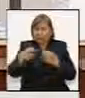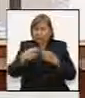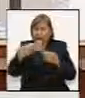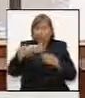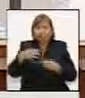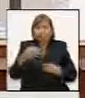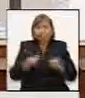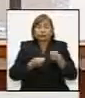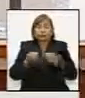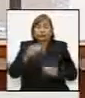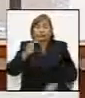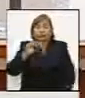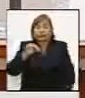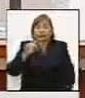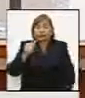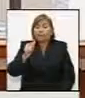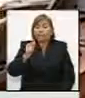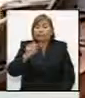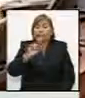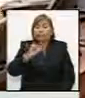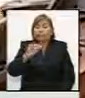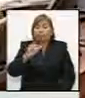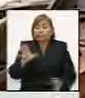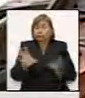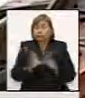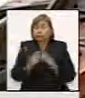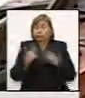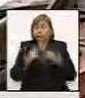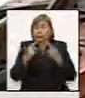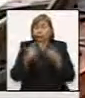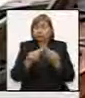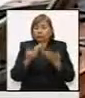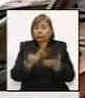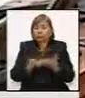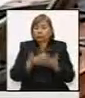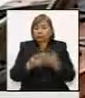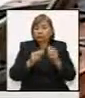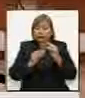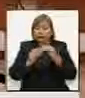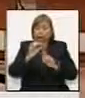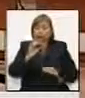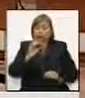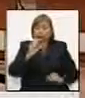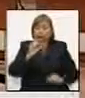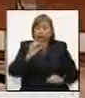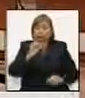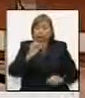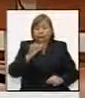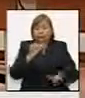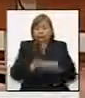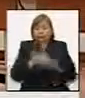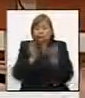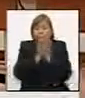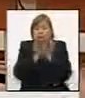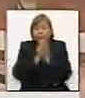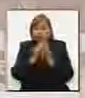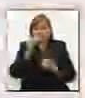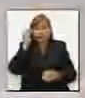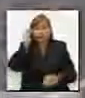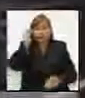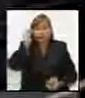el congresista Mario Mantilla, sostuvo una reunión con representantes del Instituto Geológico Minero y Metalúrgico y del Colegio de